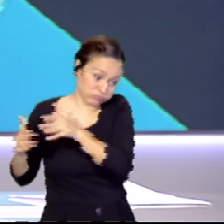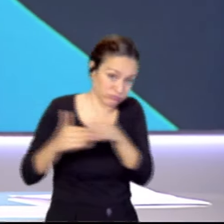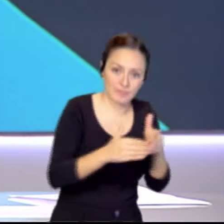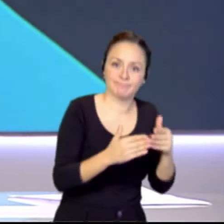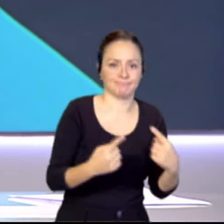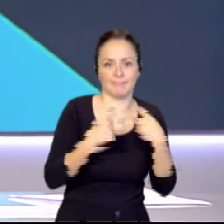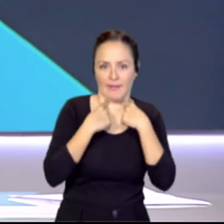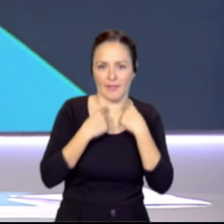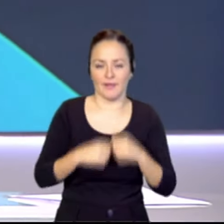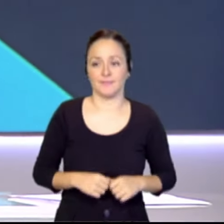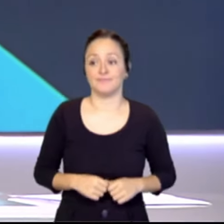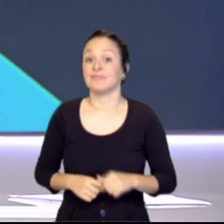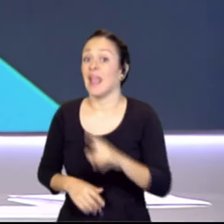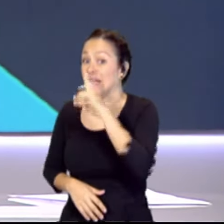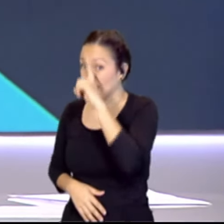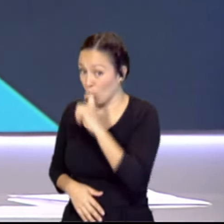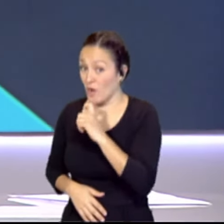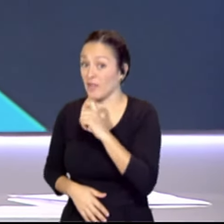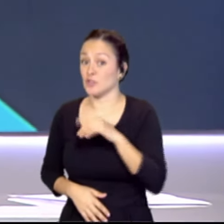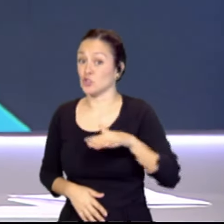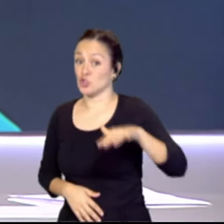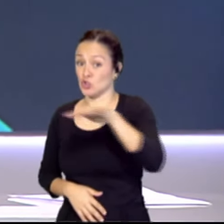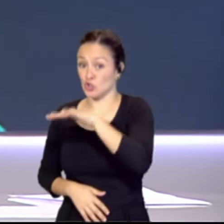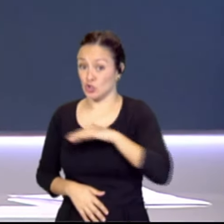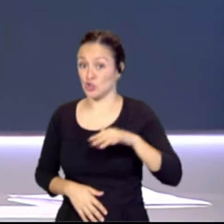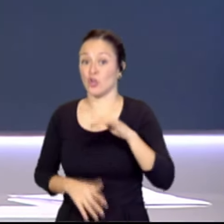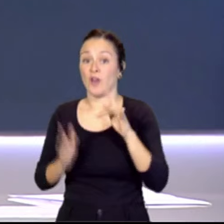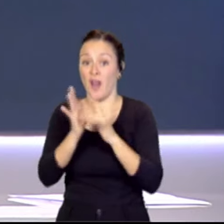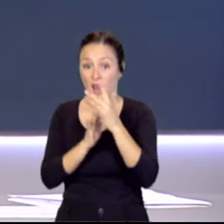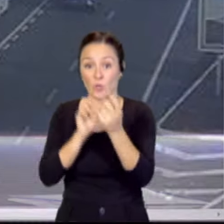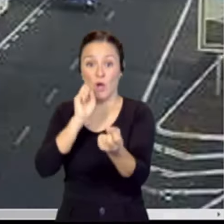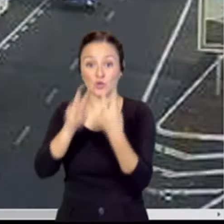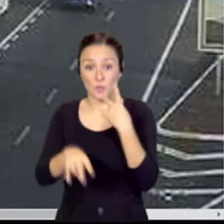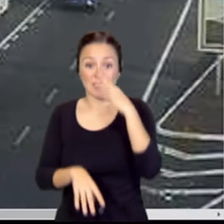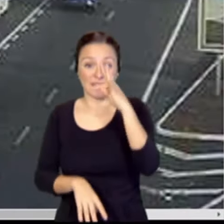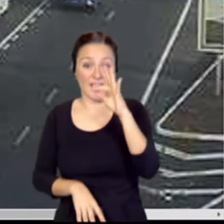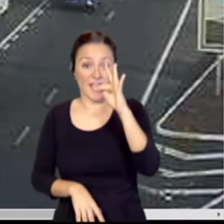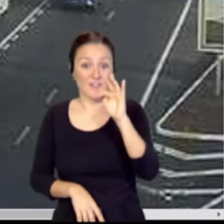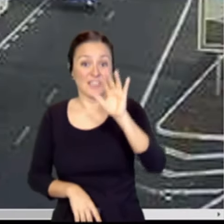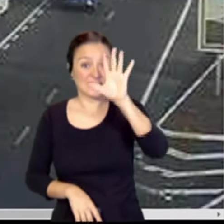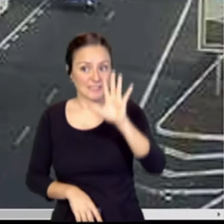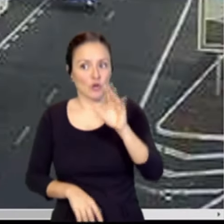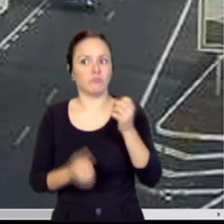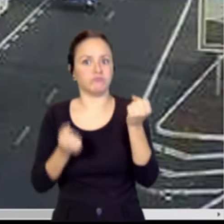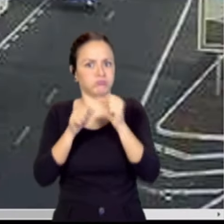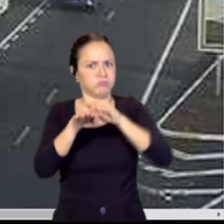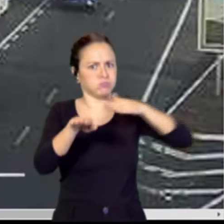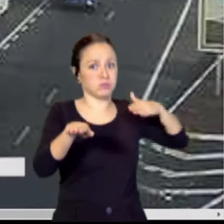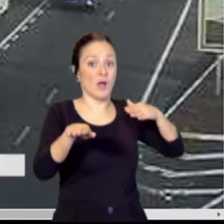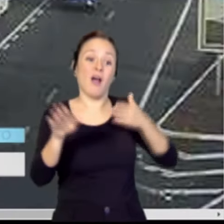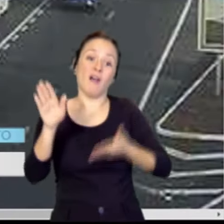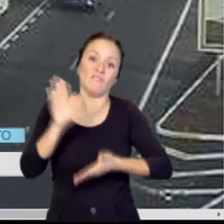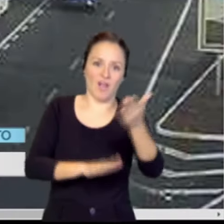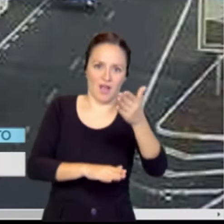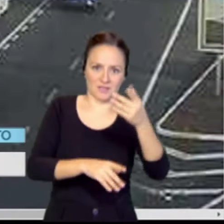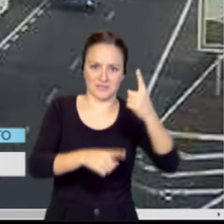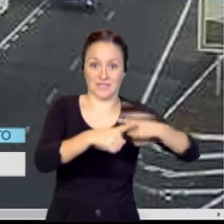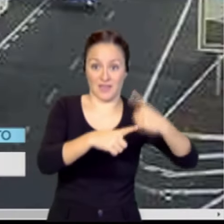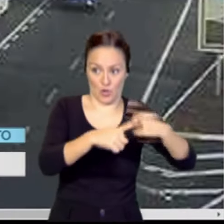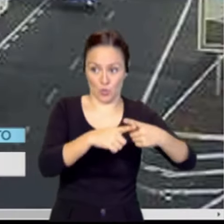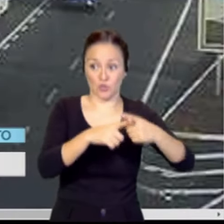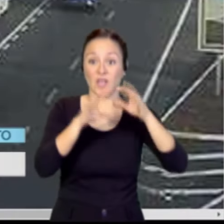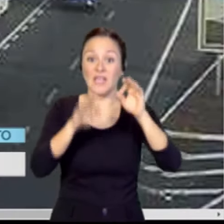Recuerden que el tráfico está muy denso en la autopista tf5 la del norte de tenerife en este caso sentido Santa Cruz esta imagen que ven nos